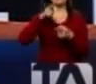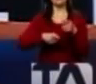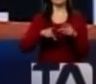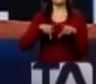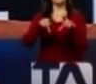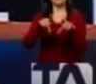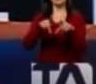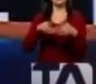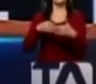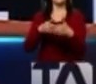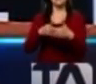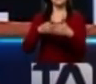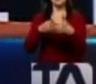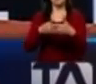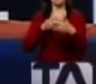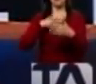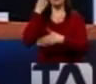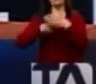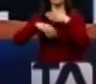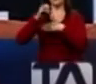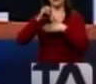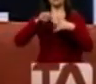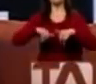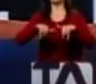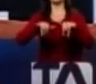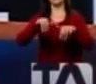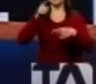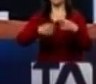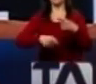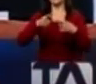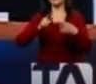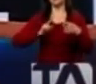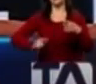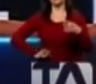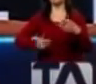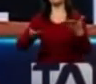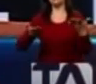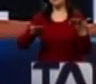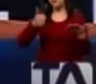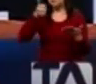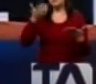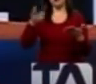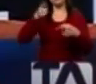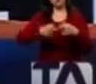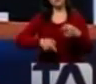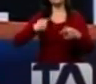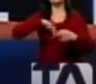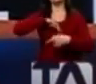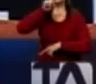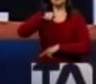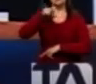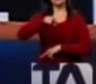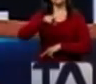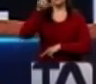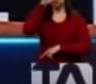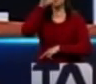dinero sea un impedimento para sacar a mi hijo ni a ningún hijo adelante. La falta de dinero tiene que ser un impedimento para sacar otras cuestiones adelante, pero no